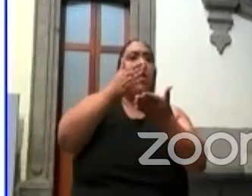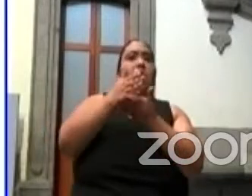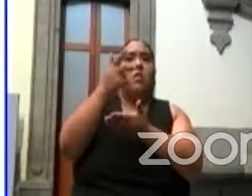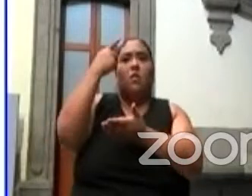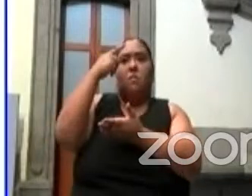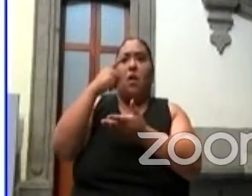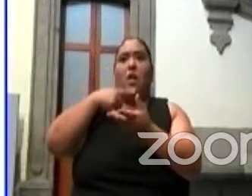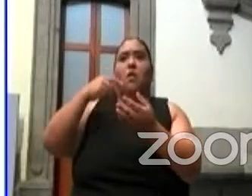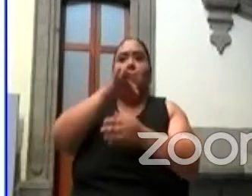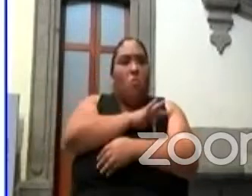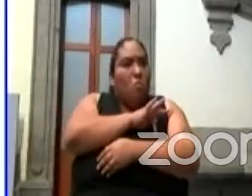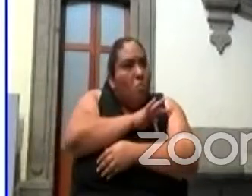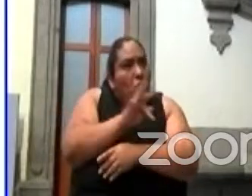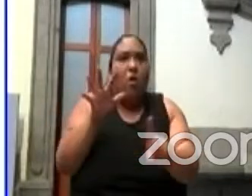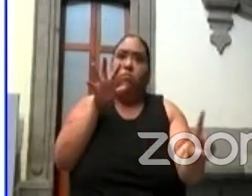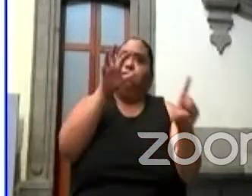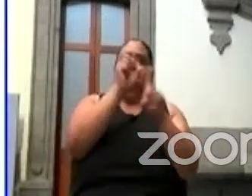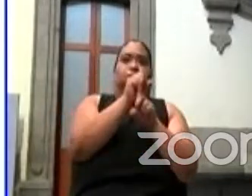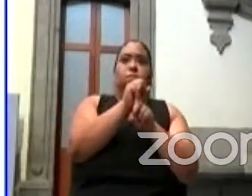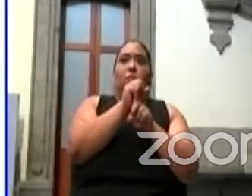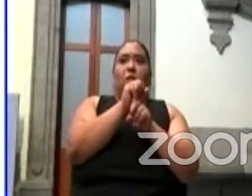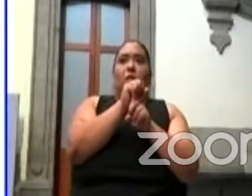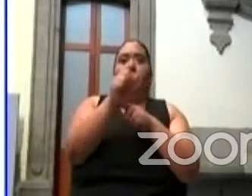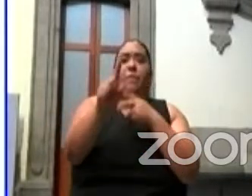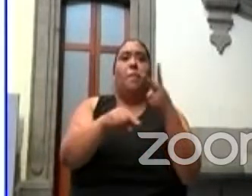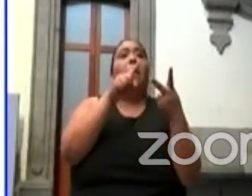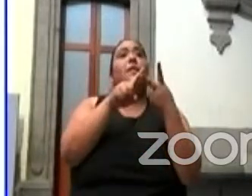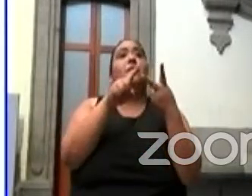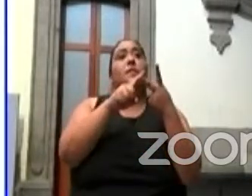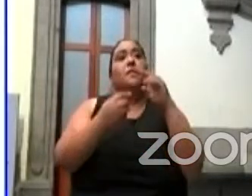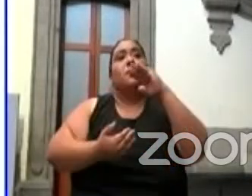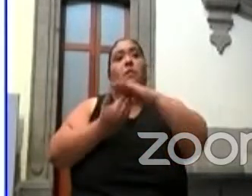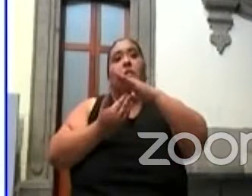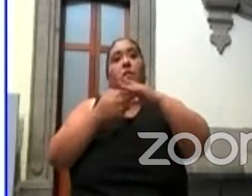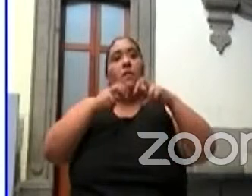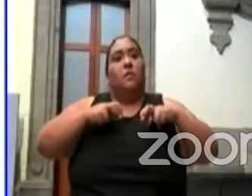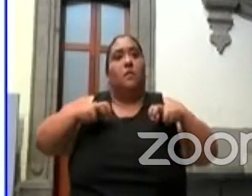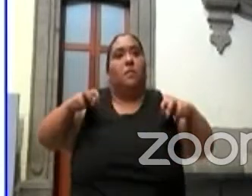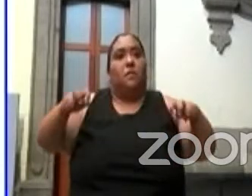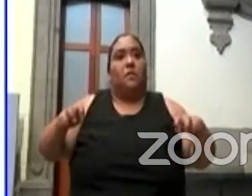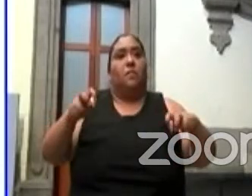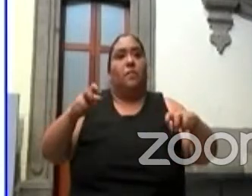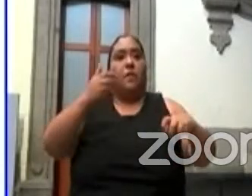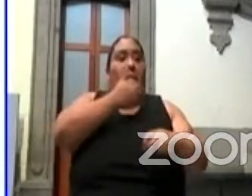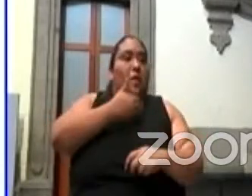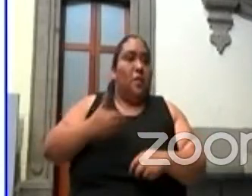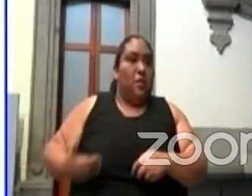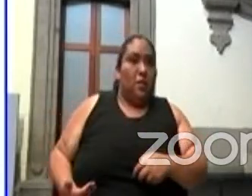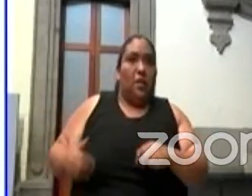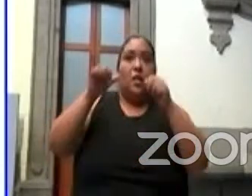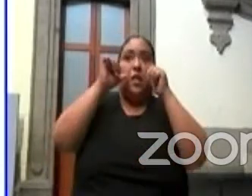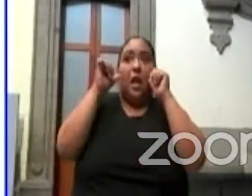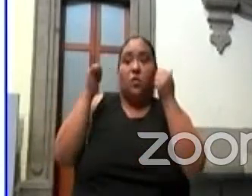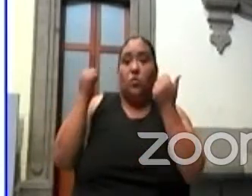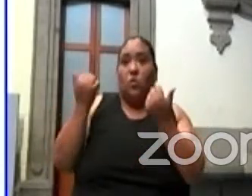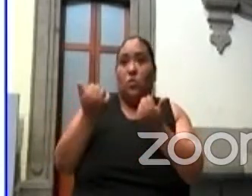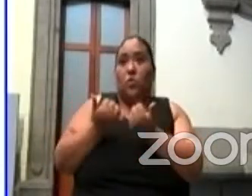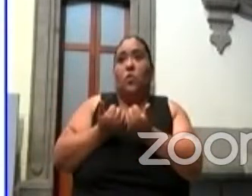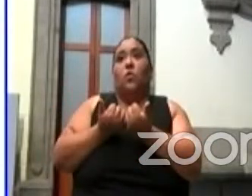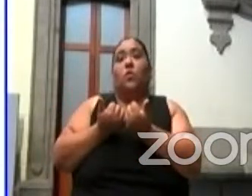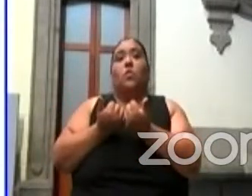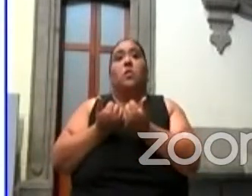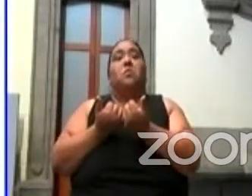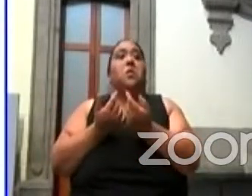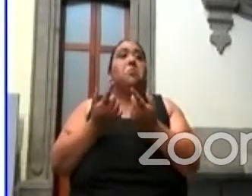ser posibles, ¿no? Nuestra segunda mesa de trabajo fue con presidentes de organizaciones,